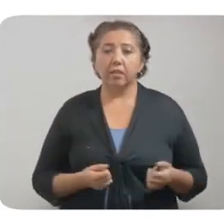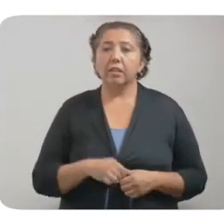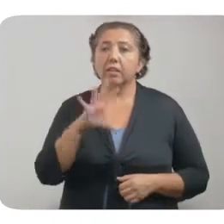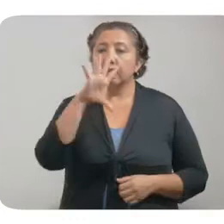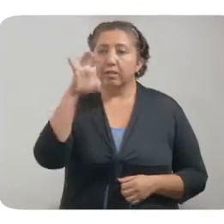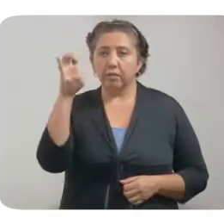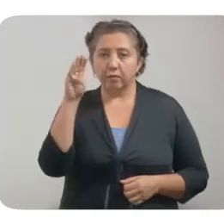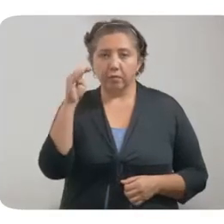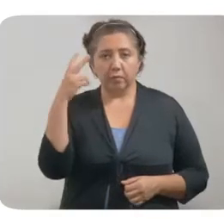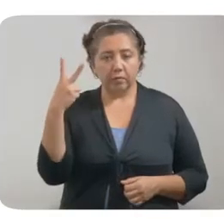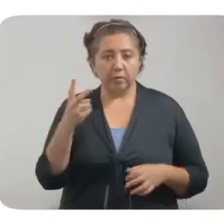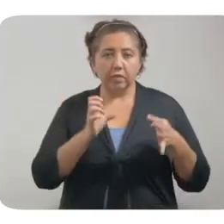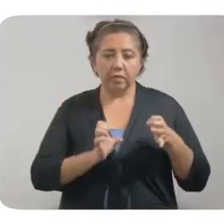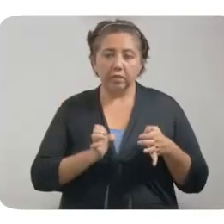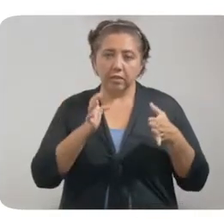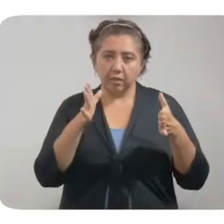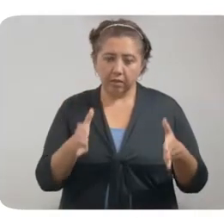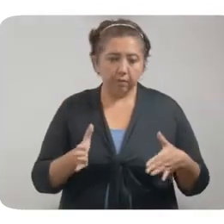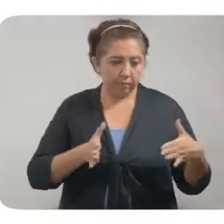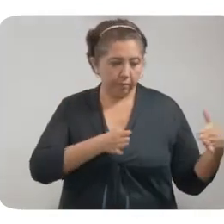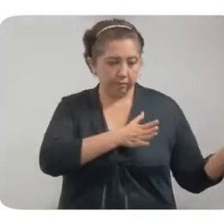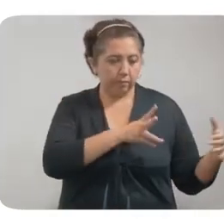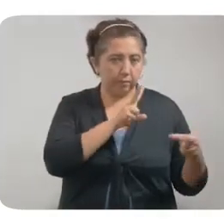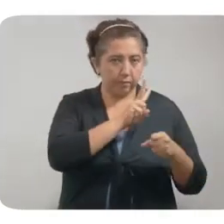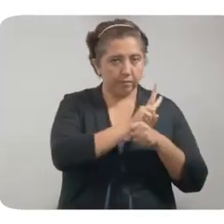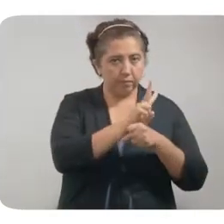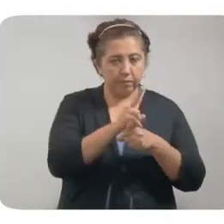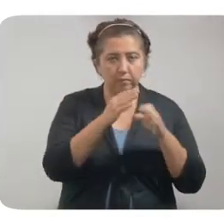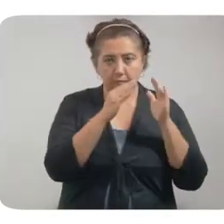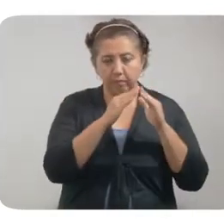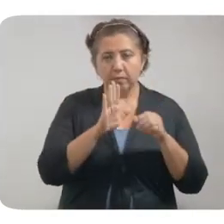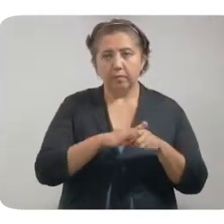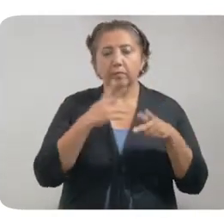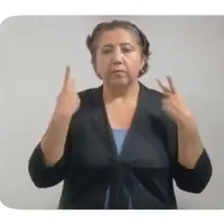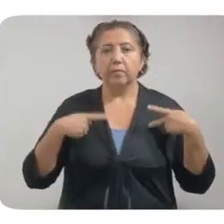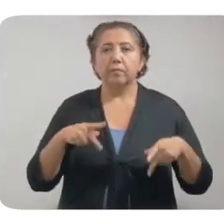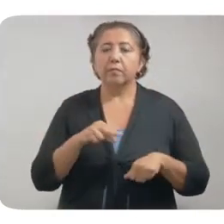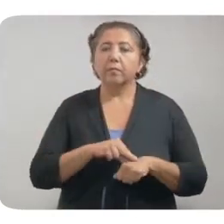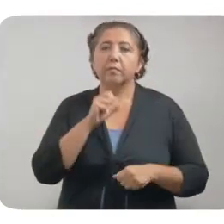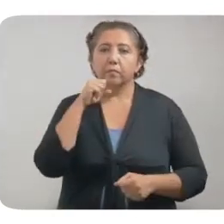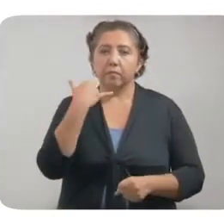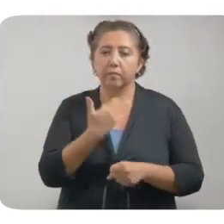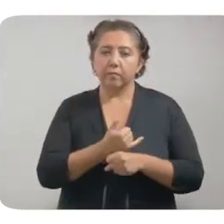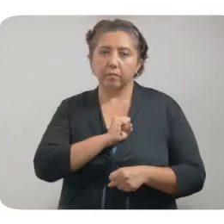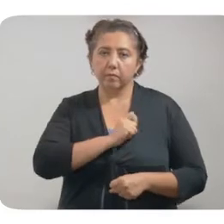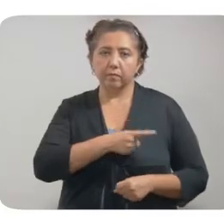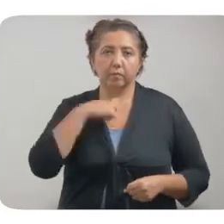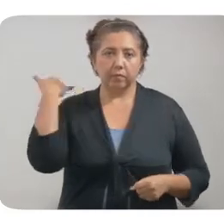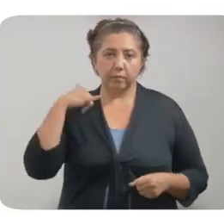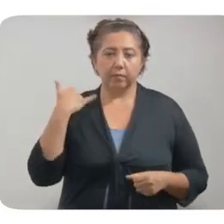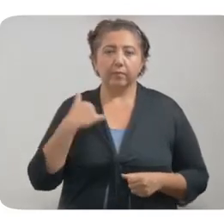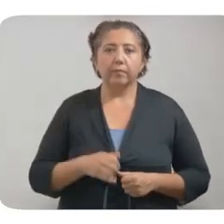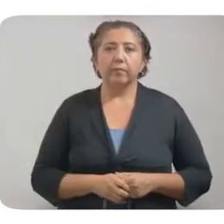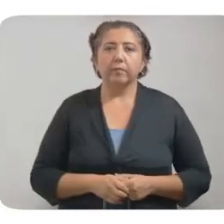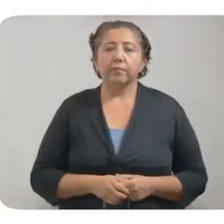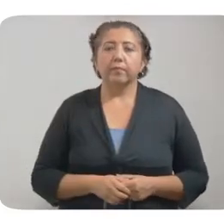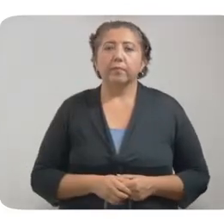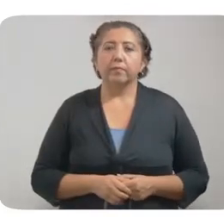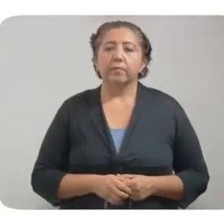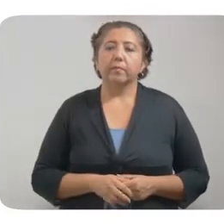592 están estables, aislados y monitoreados constantemente por personal médico de la Secretaría de Salud de Yucatán.